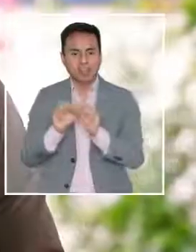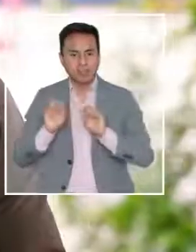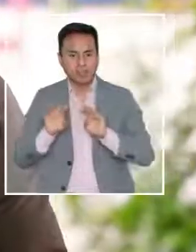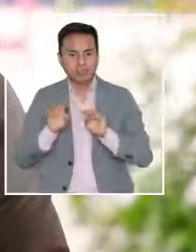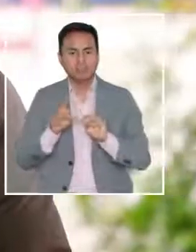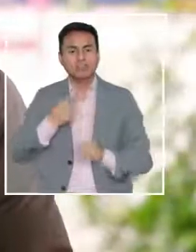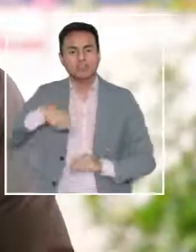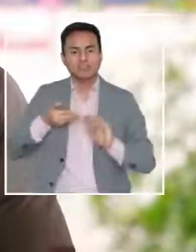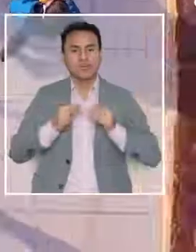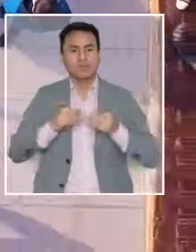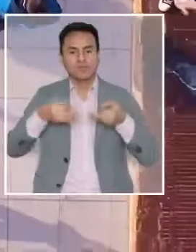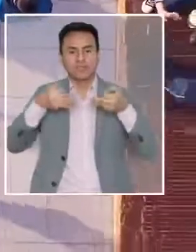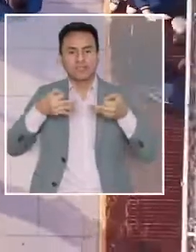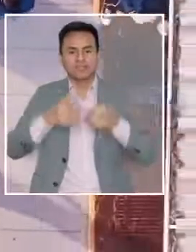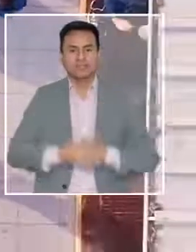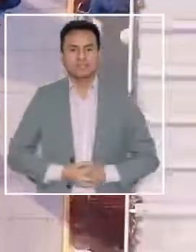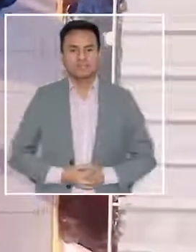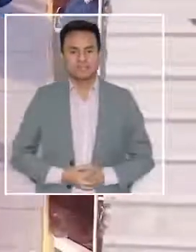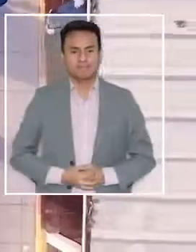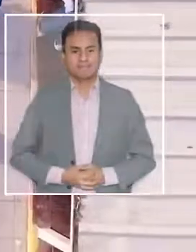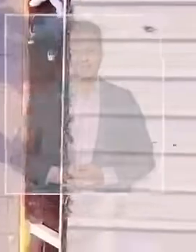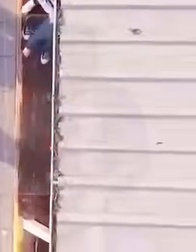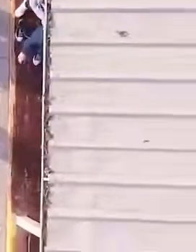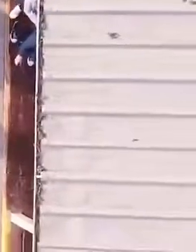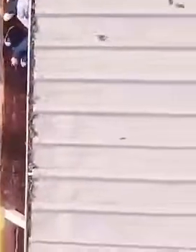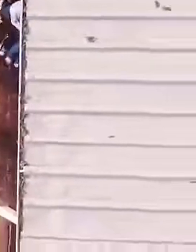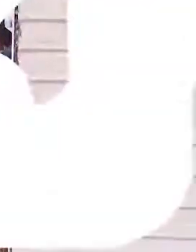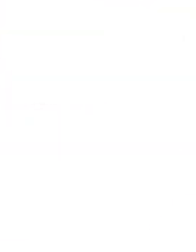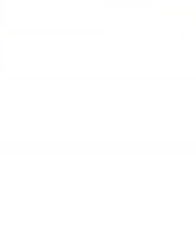profesores, asistentes de la educación, seamos comunidad.